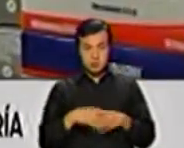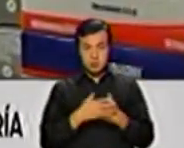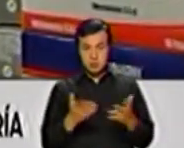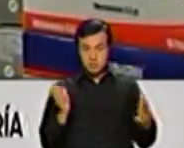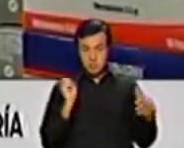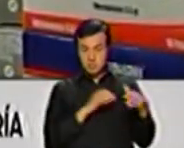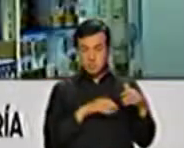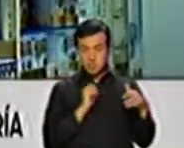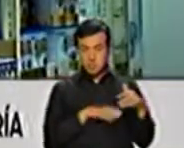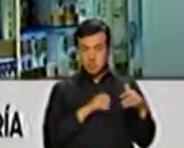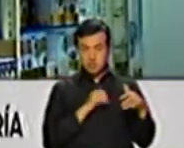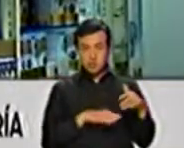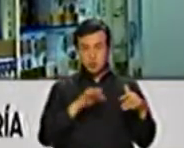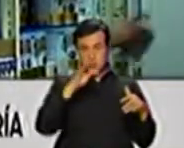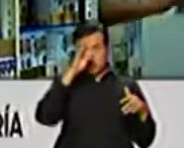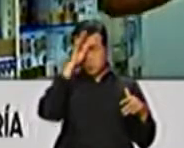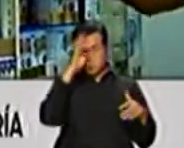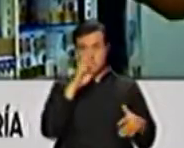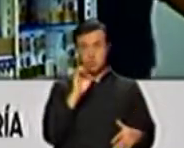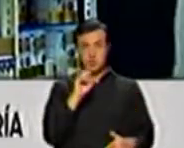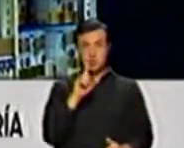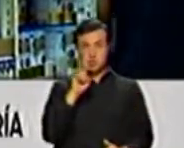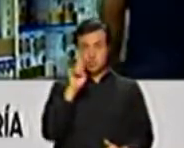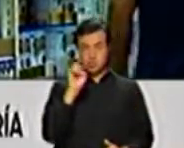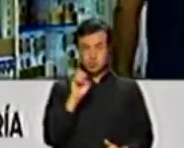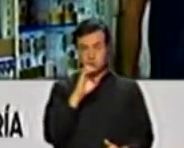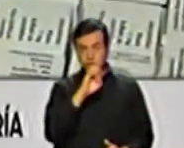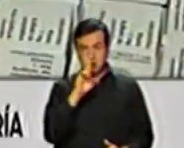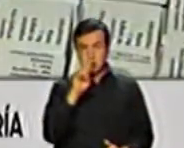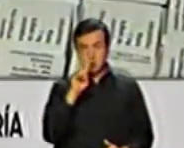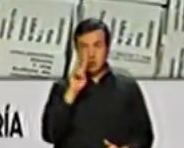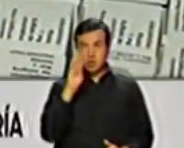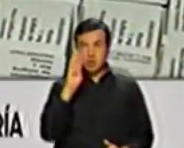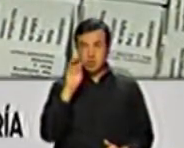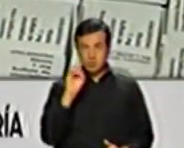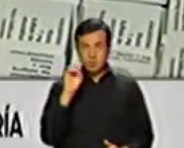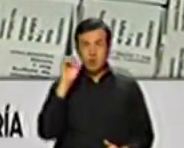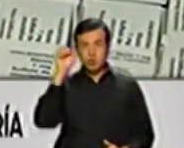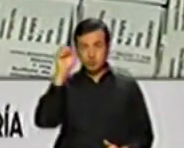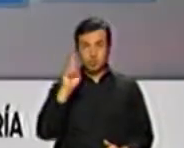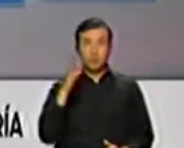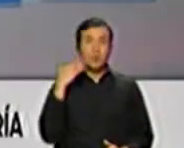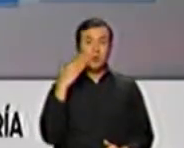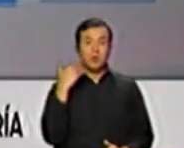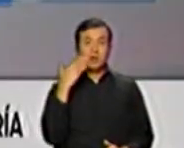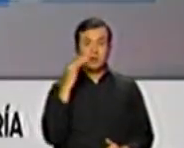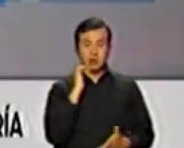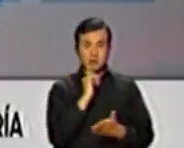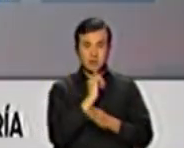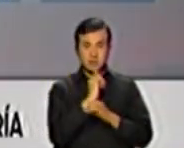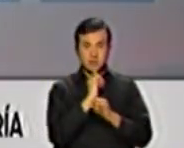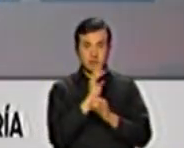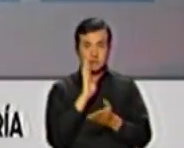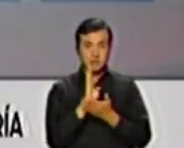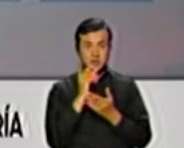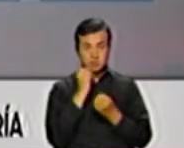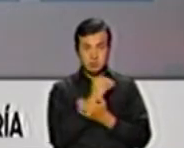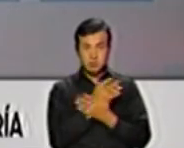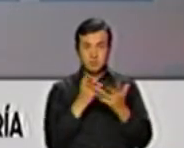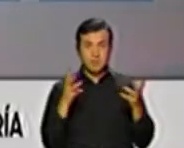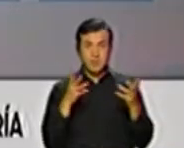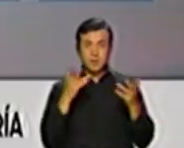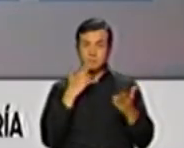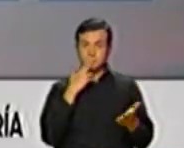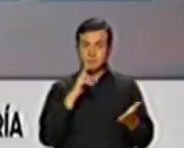almacenadas en las bodegas del Hospital Teodoro Maldonado Carbo en el sur de Guayaquil, el Instituto Ecuatoriano de Seguridad Social se pronunció mediante